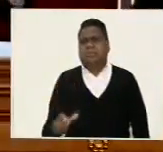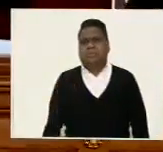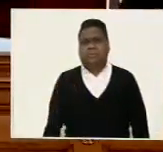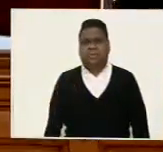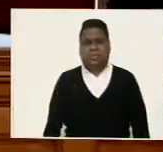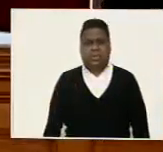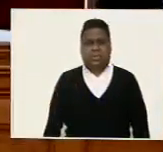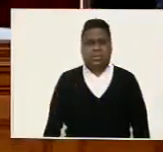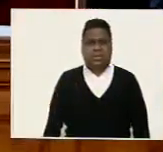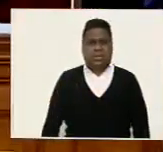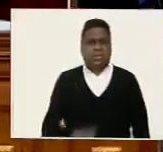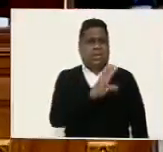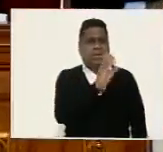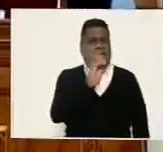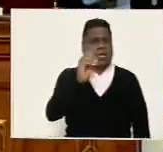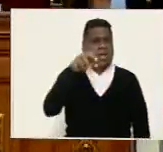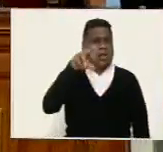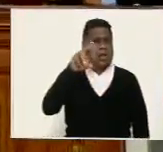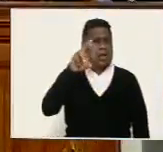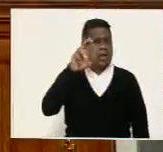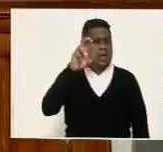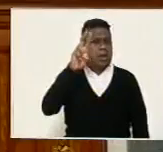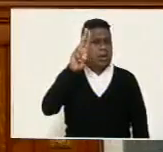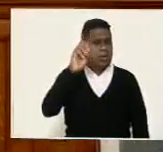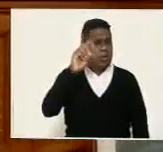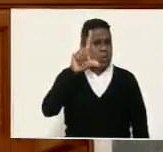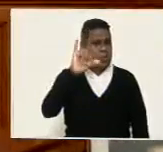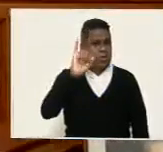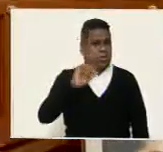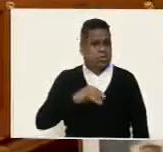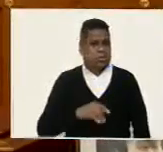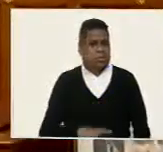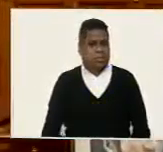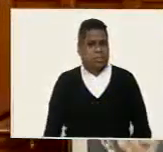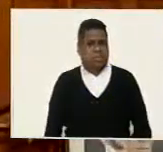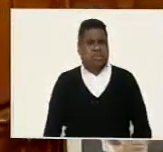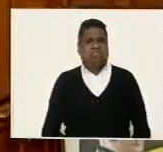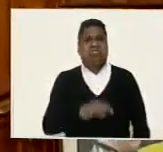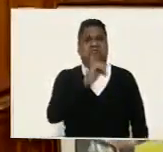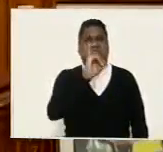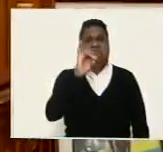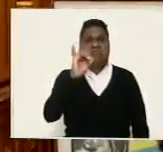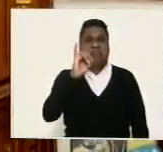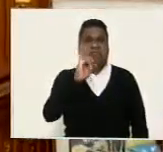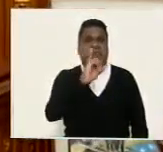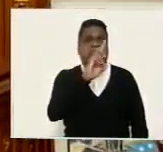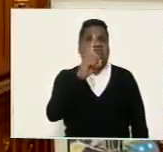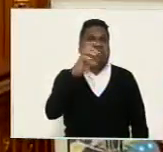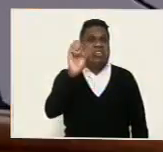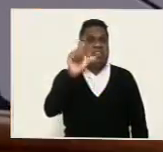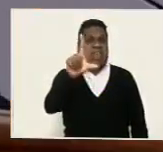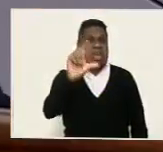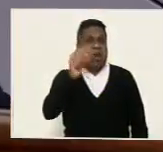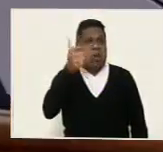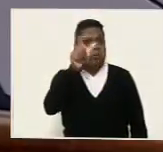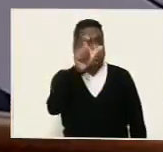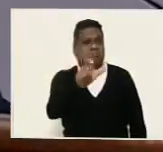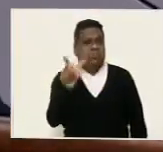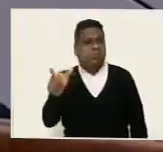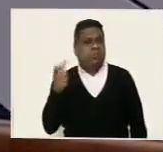Caroli, por favor, a Caroli. Ah, las villas que tiene allá. Fidel, no te hagas el loco, Fidel, que también caíste en esa